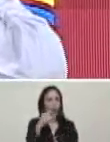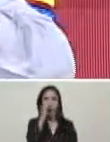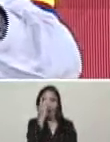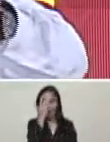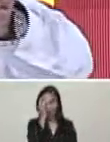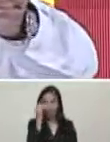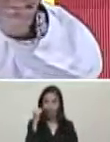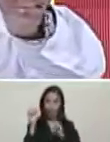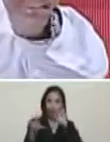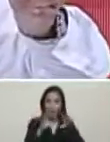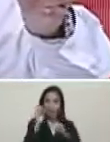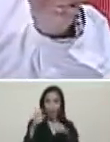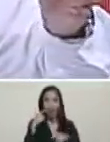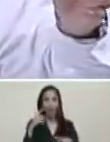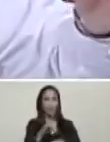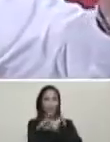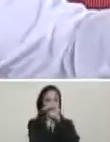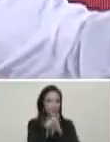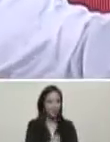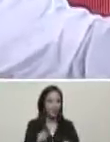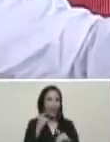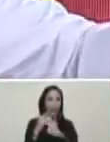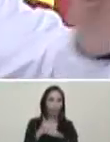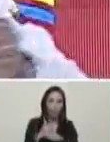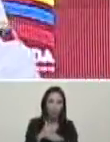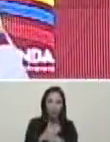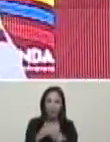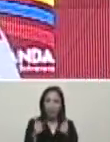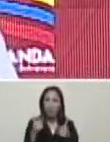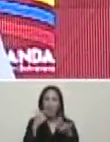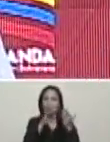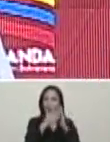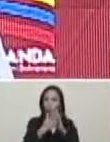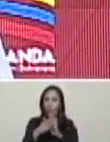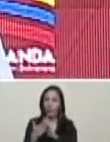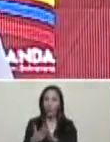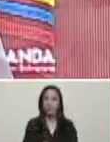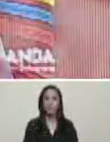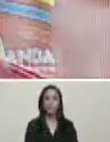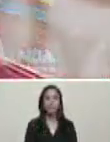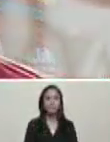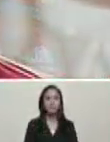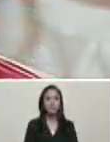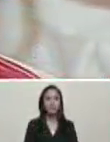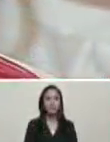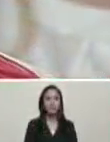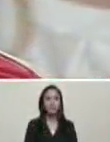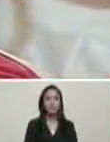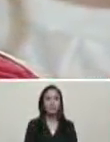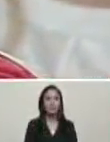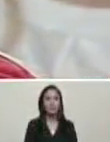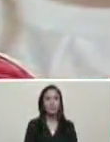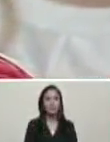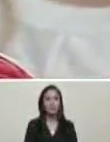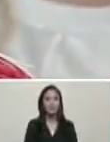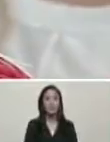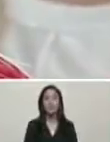carnavales, de felicidad, de compartir de las comunidades. Los carnavales este